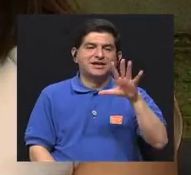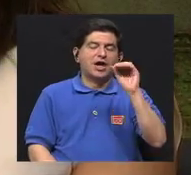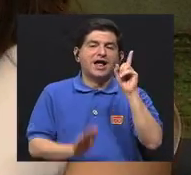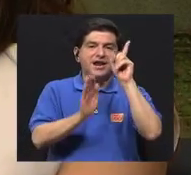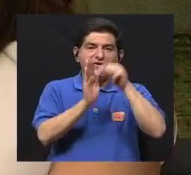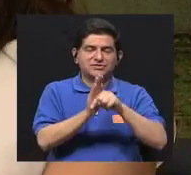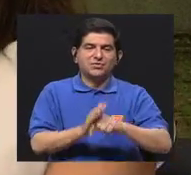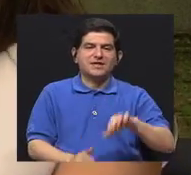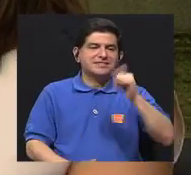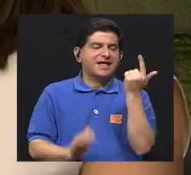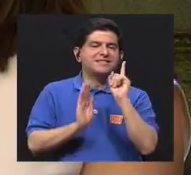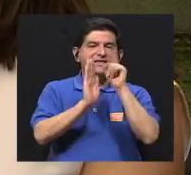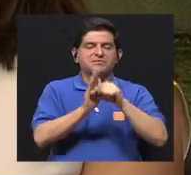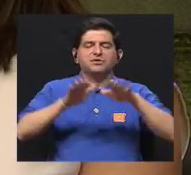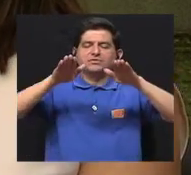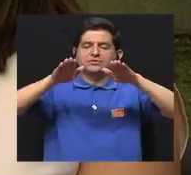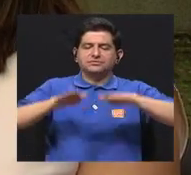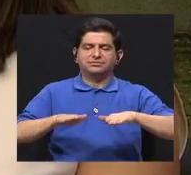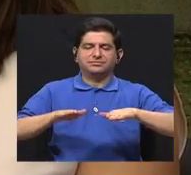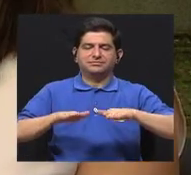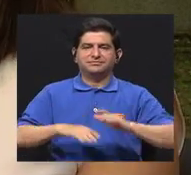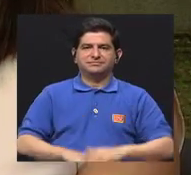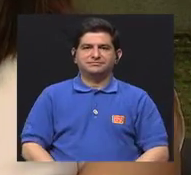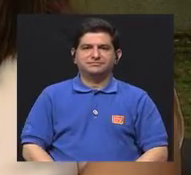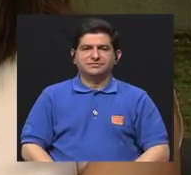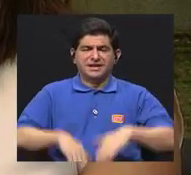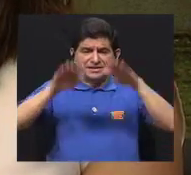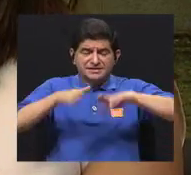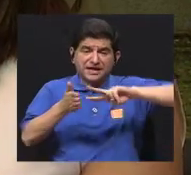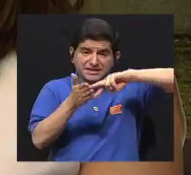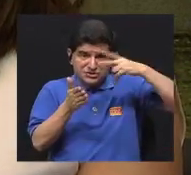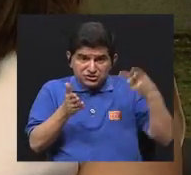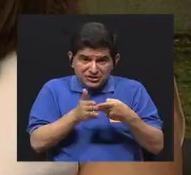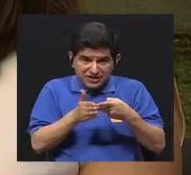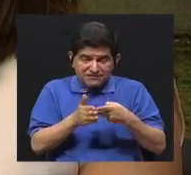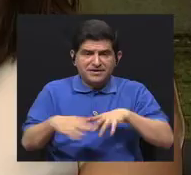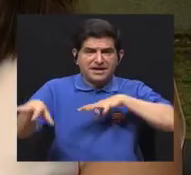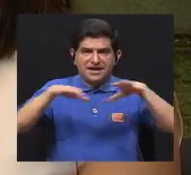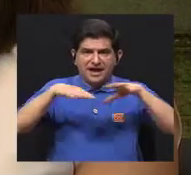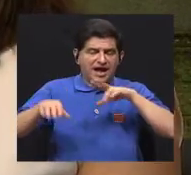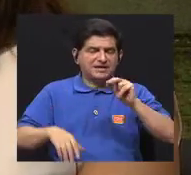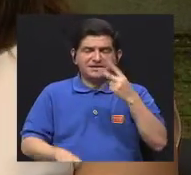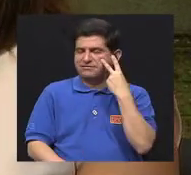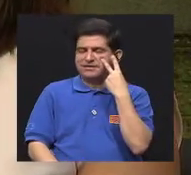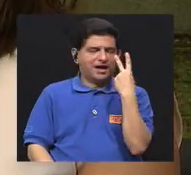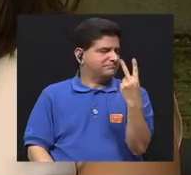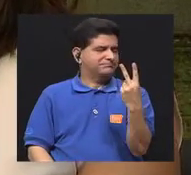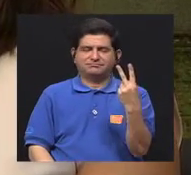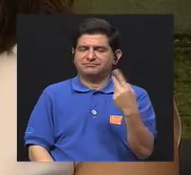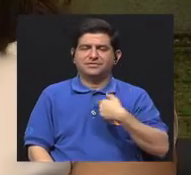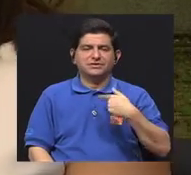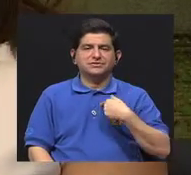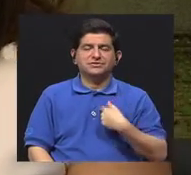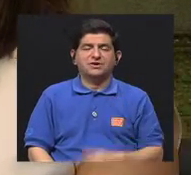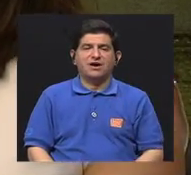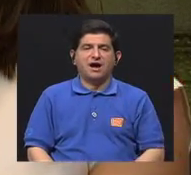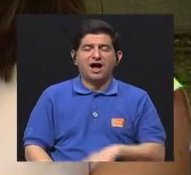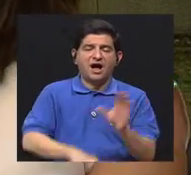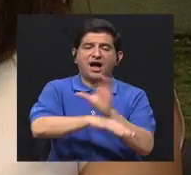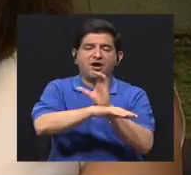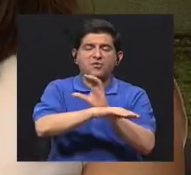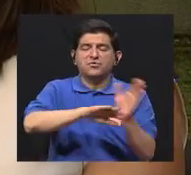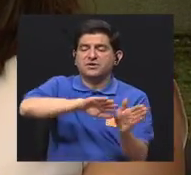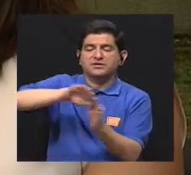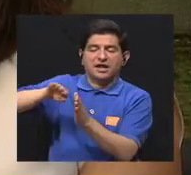50 minutos unos 10 minutos de descanso. Y el descanso implica actividades no visuales, o sea, no puedo soltar la compu e irme a